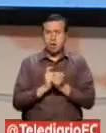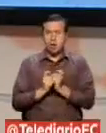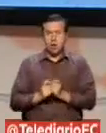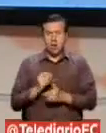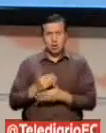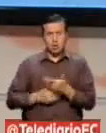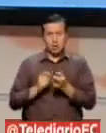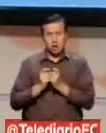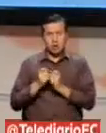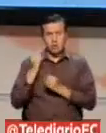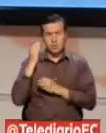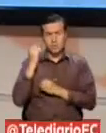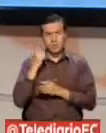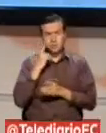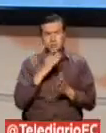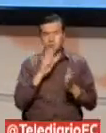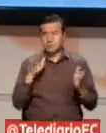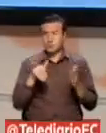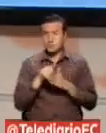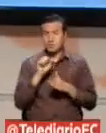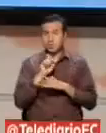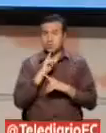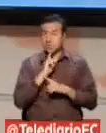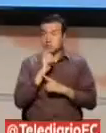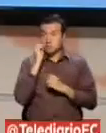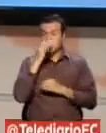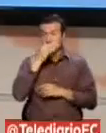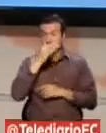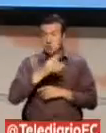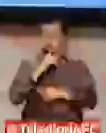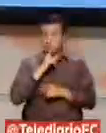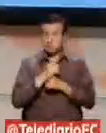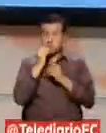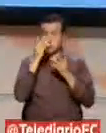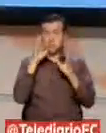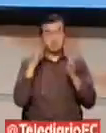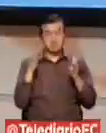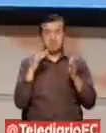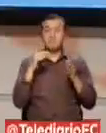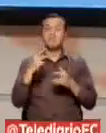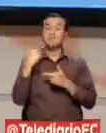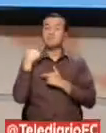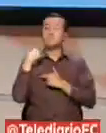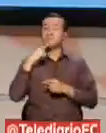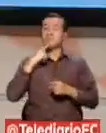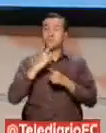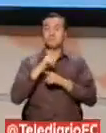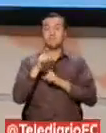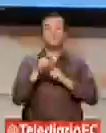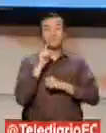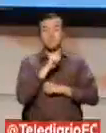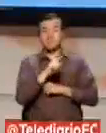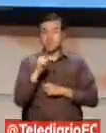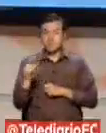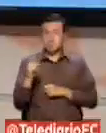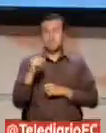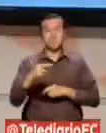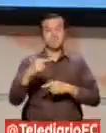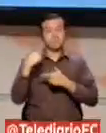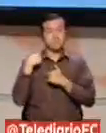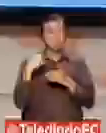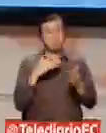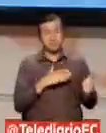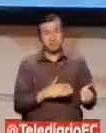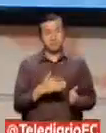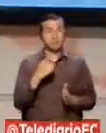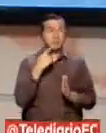y en la información que se dio al país que no ha sido información real como tal. También hay que responsabilizar a quienes dentro de sus funciones